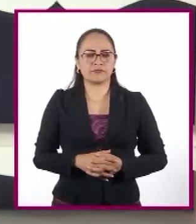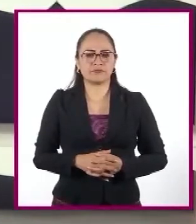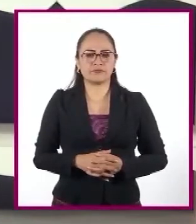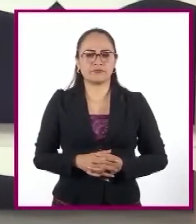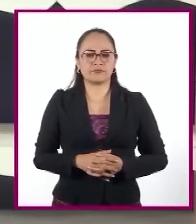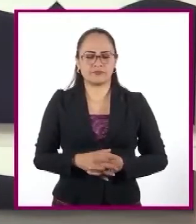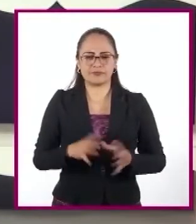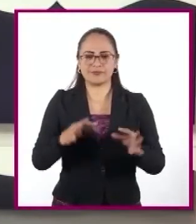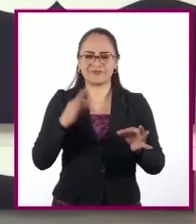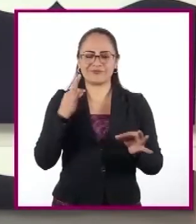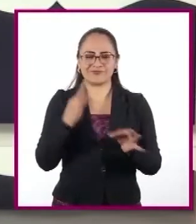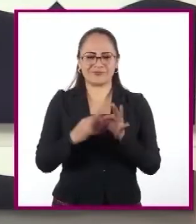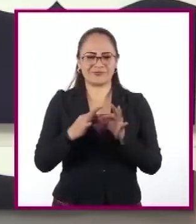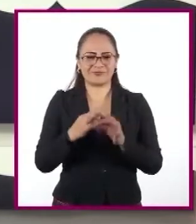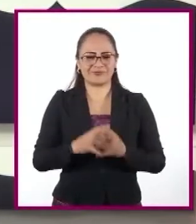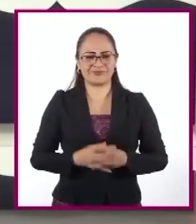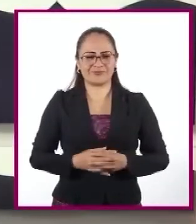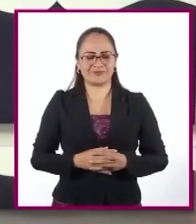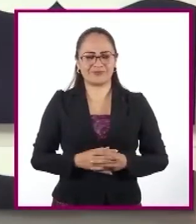Listo.